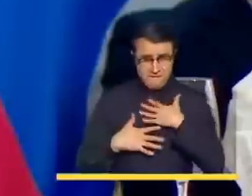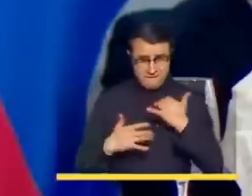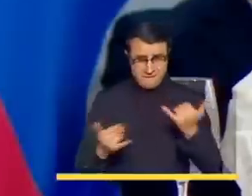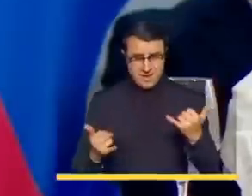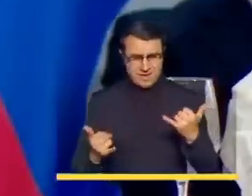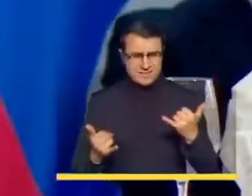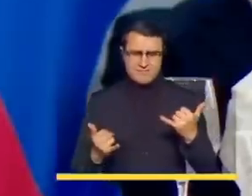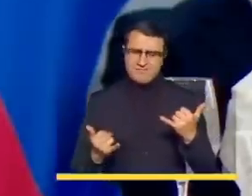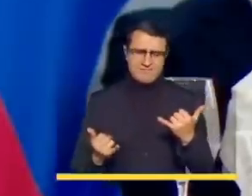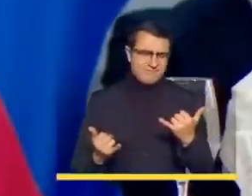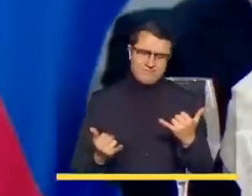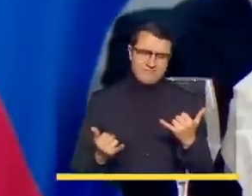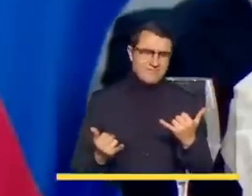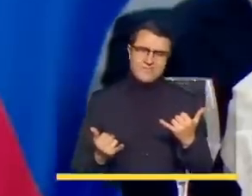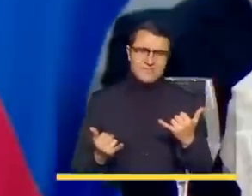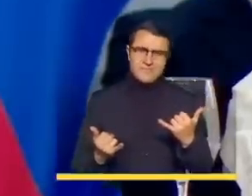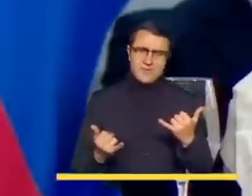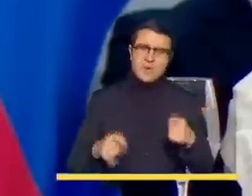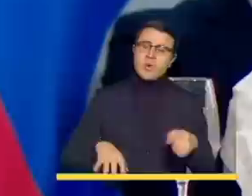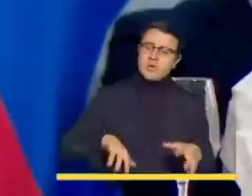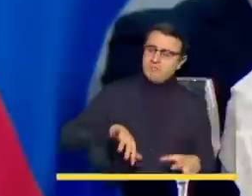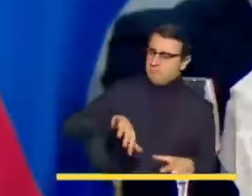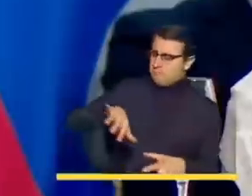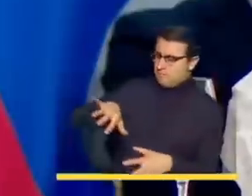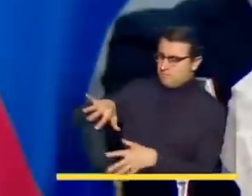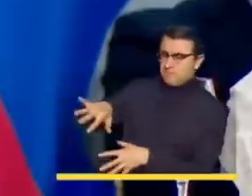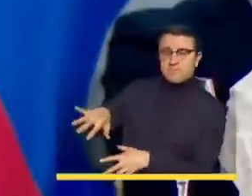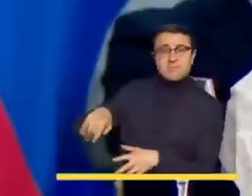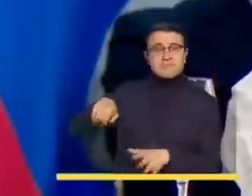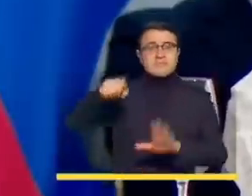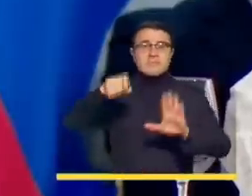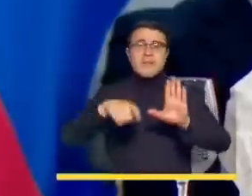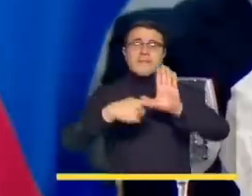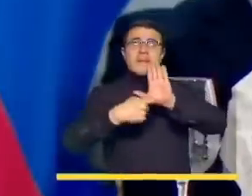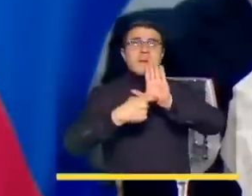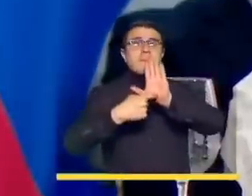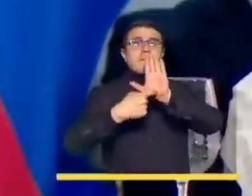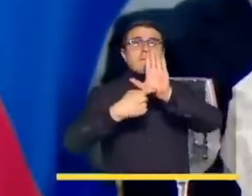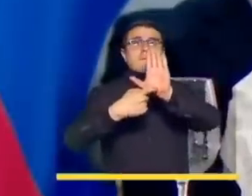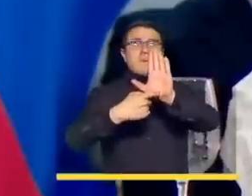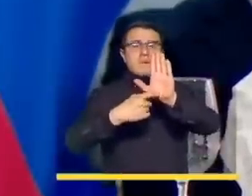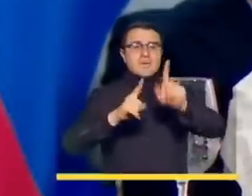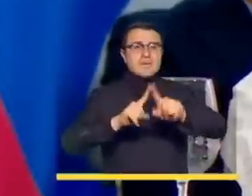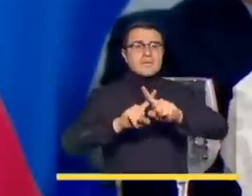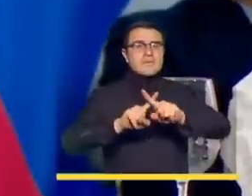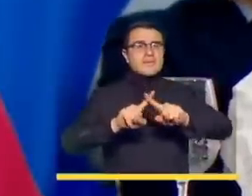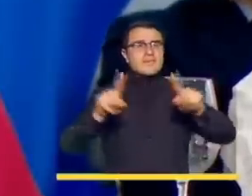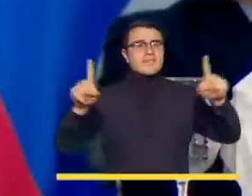Hay que mostrar la otra cara de la moneda,